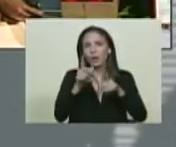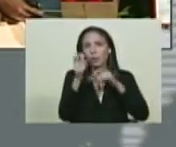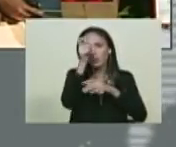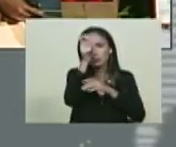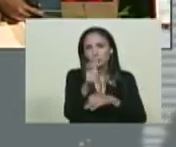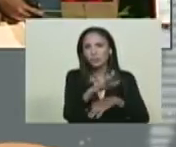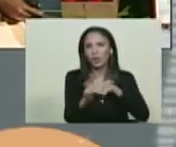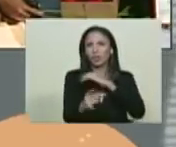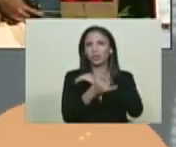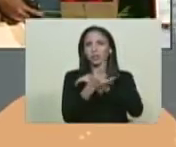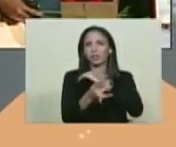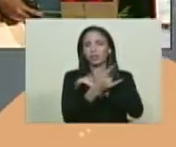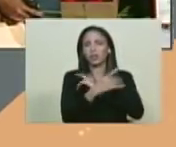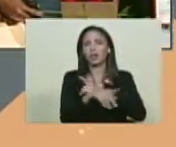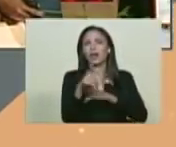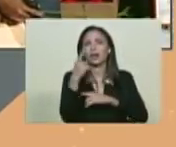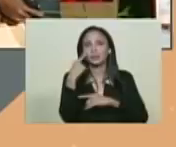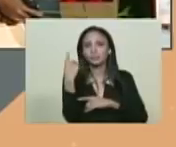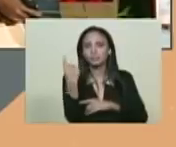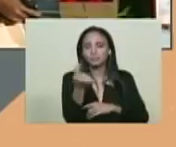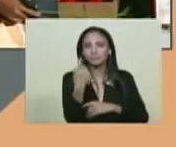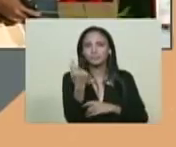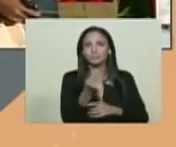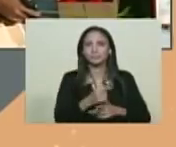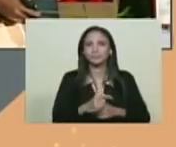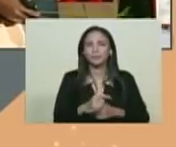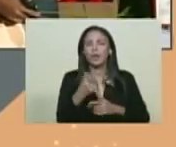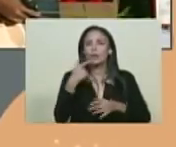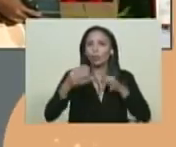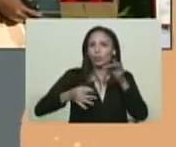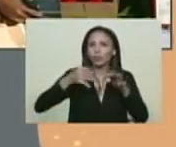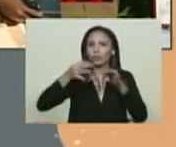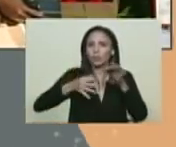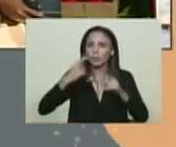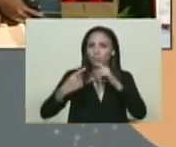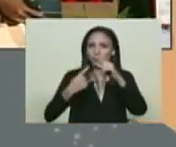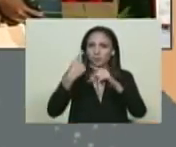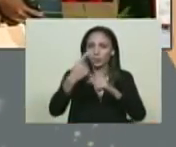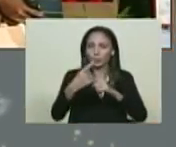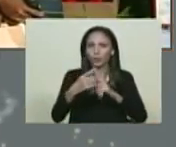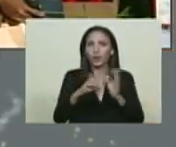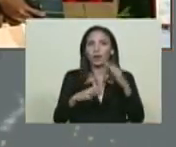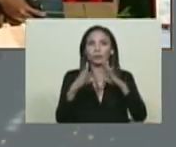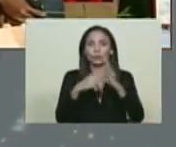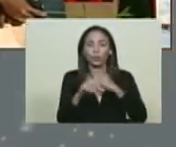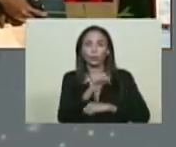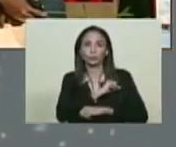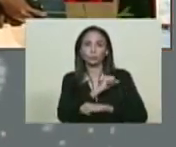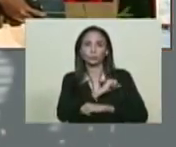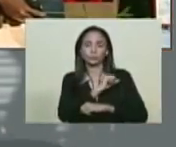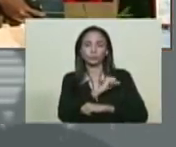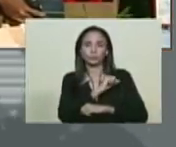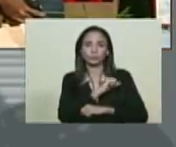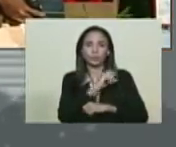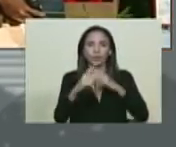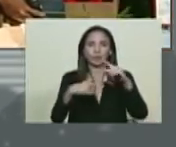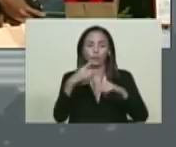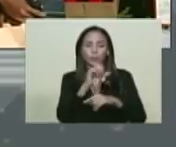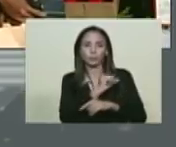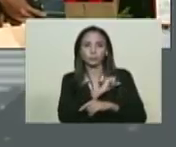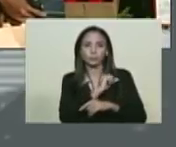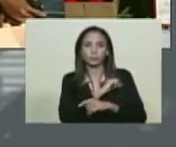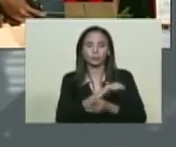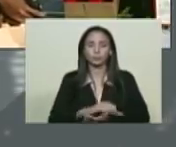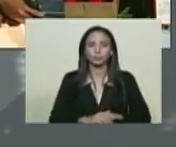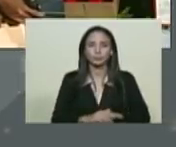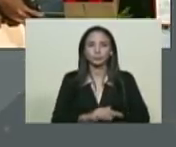traidores que hay por ahí. Ay, papá. Cuando yo hable. Ay, Dios mío. No va a quedar títere sin